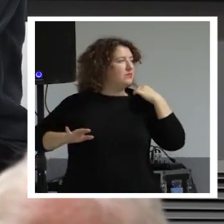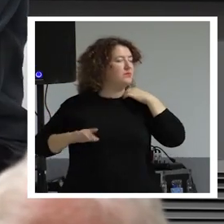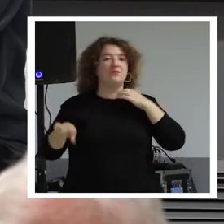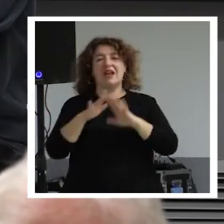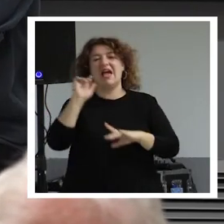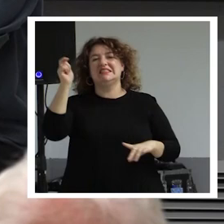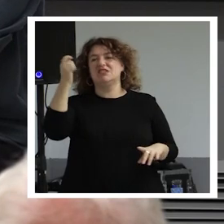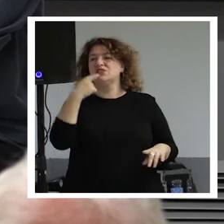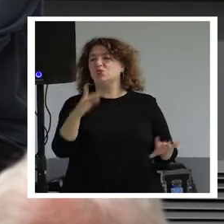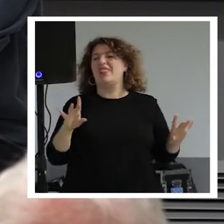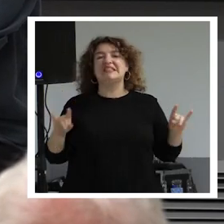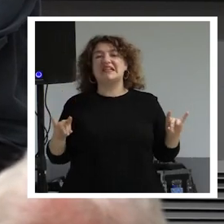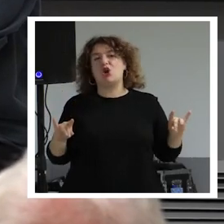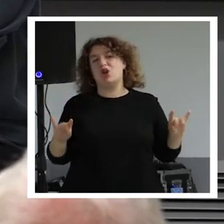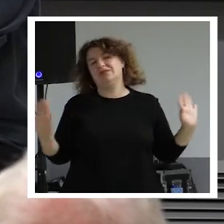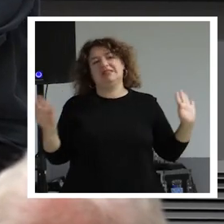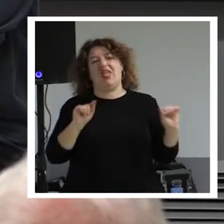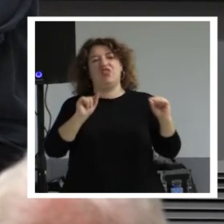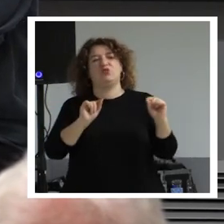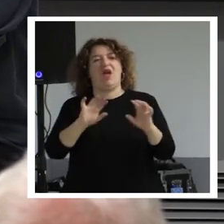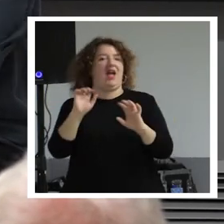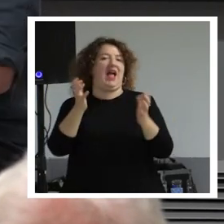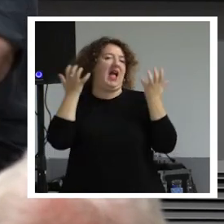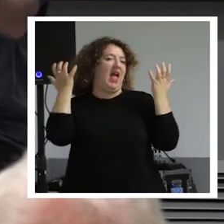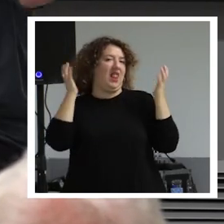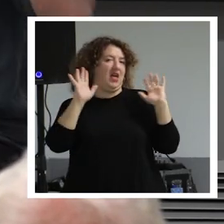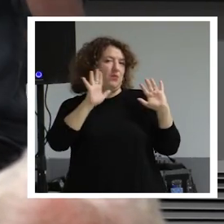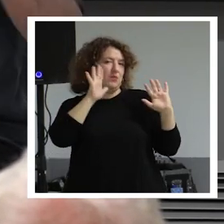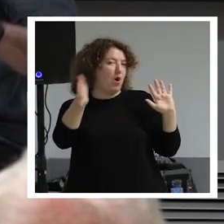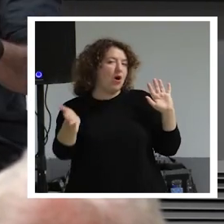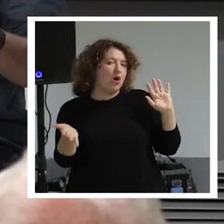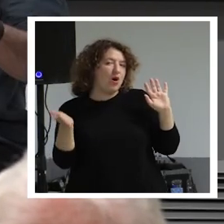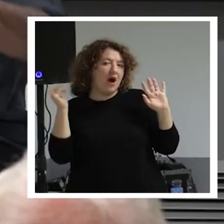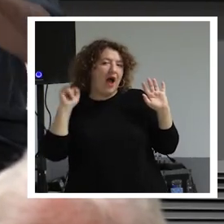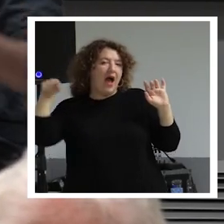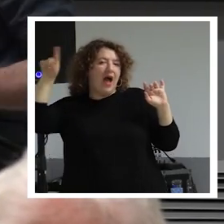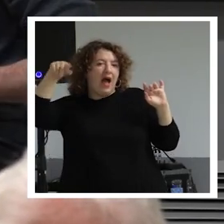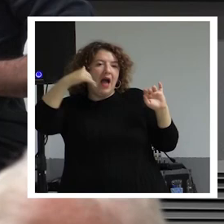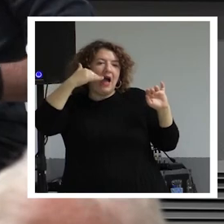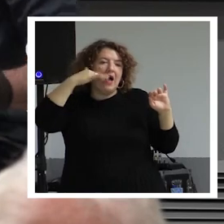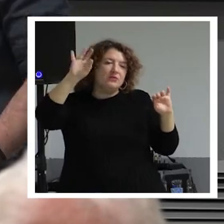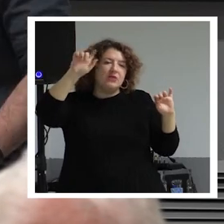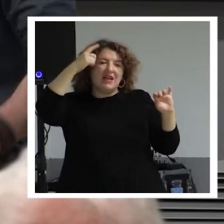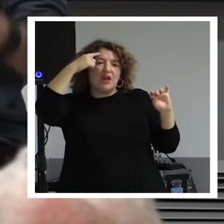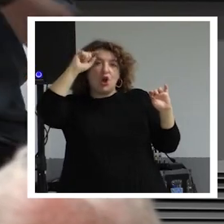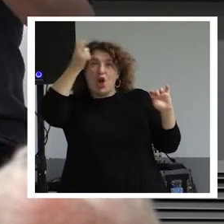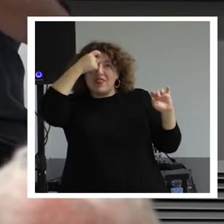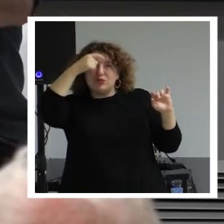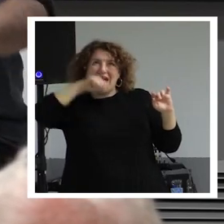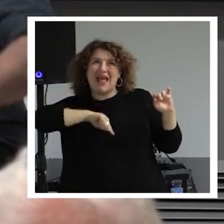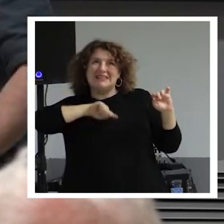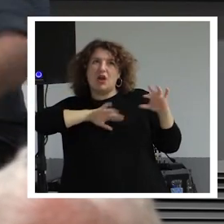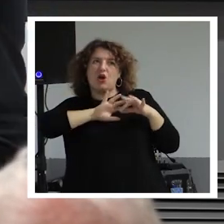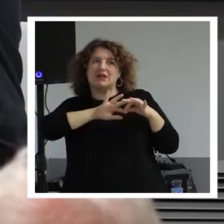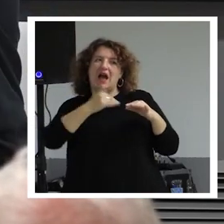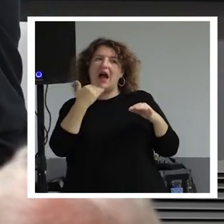que por alguna razón todos los políticos de izquierda sabían que su ausencia de significado común era justamente lo que lo